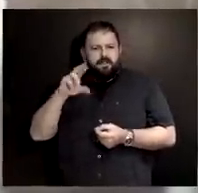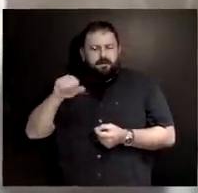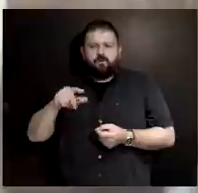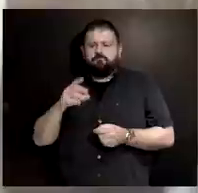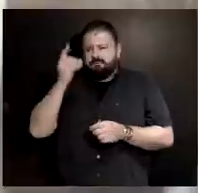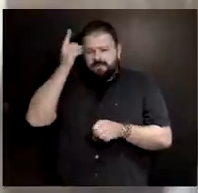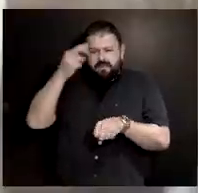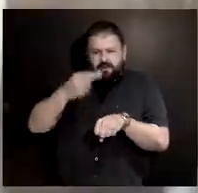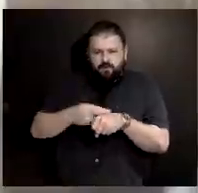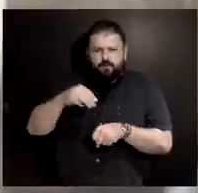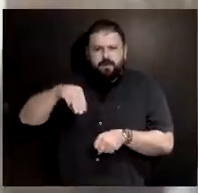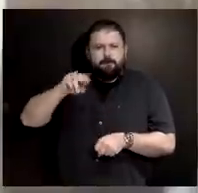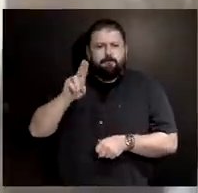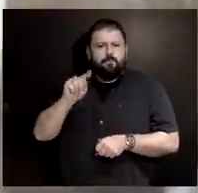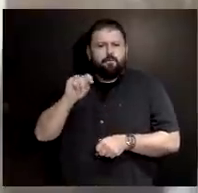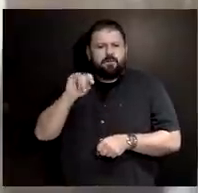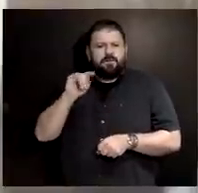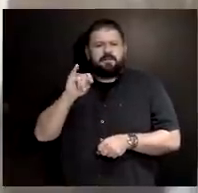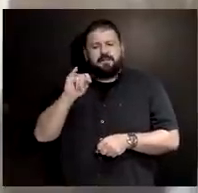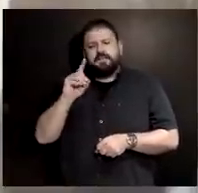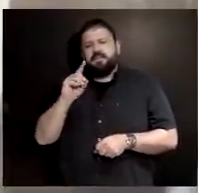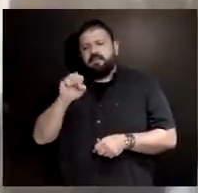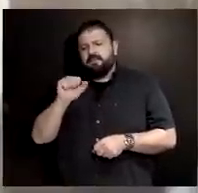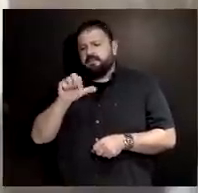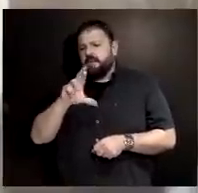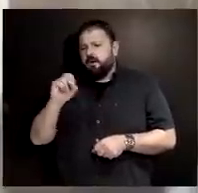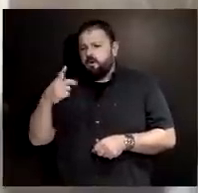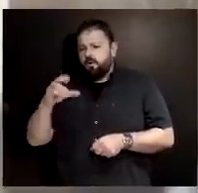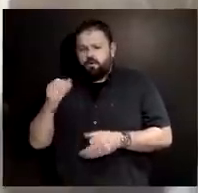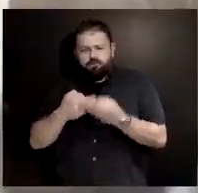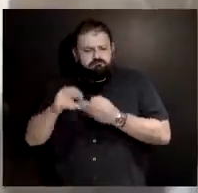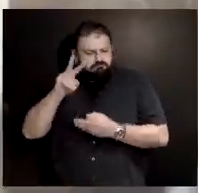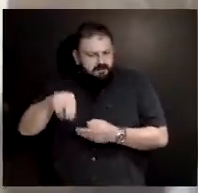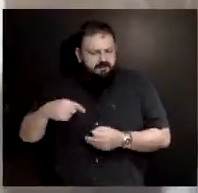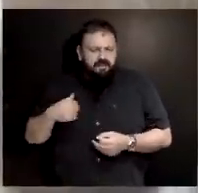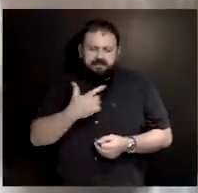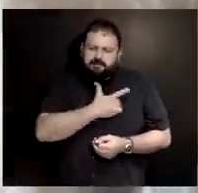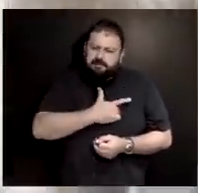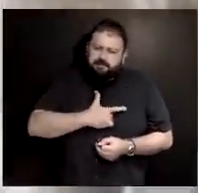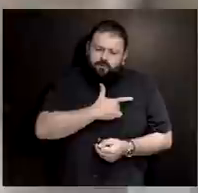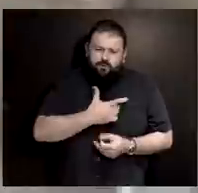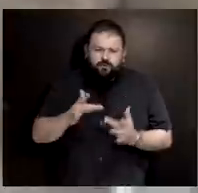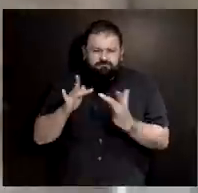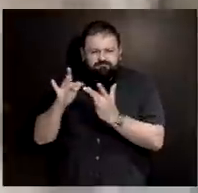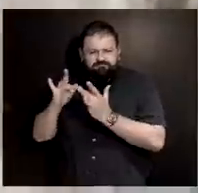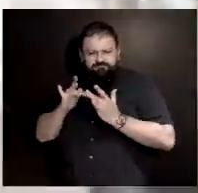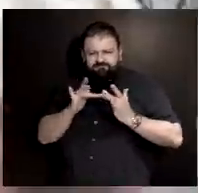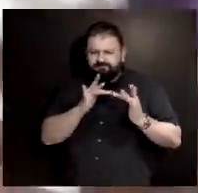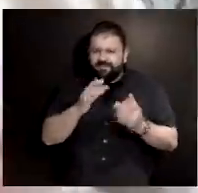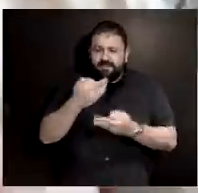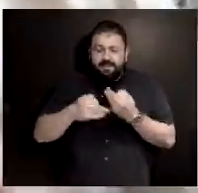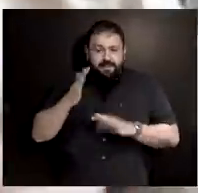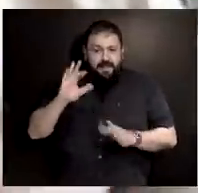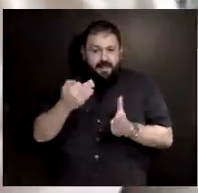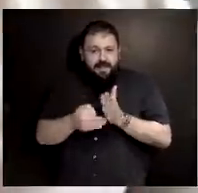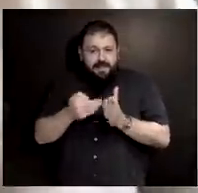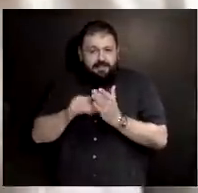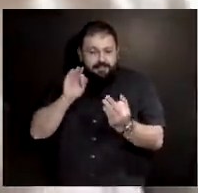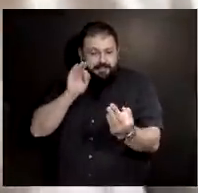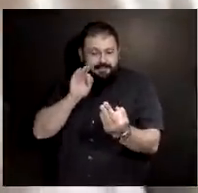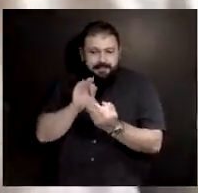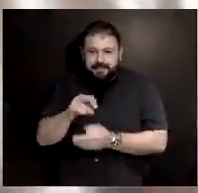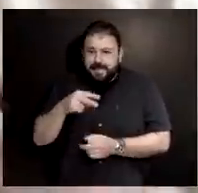felicidades a todos también. Creo que estas fechas son importantes. Me da mucho gusto estar conectados Hoy faltando pocos días para Navidad, esto años